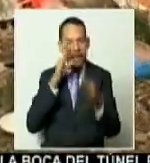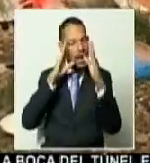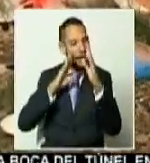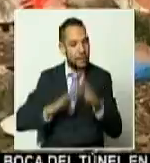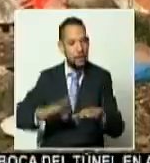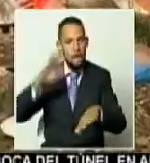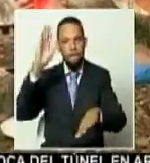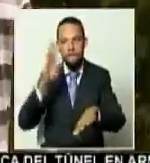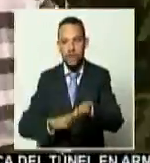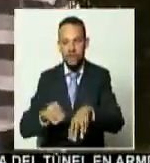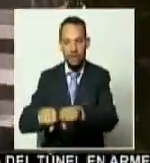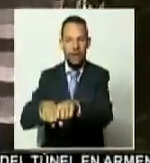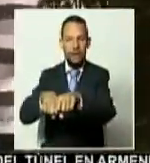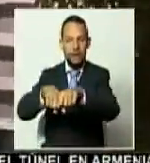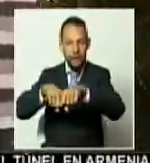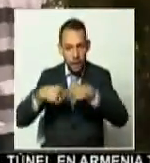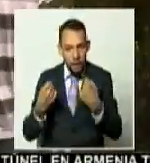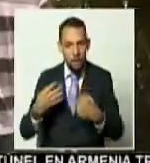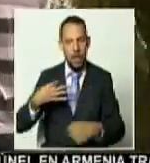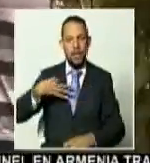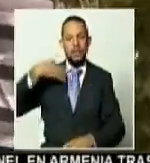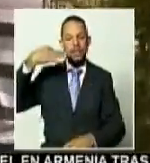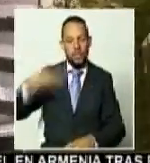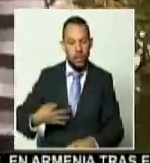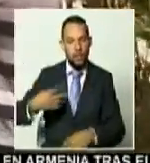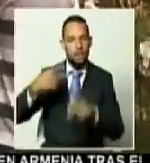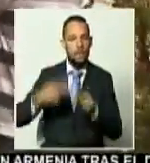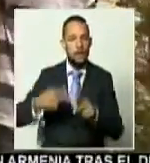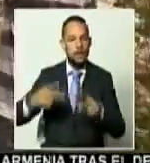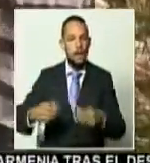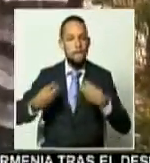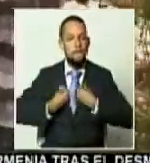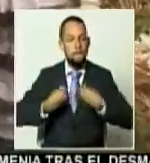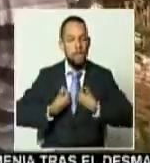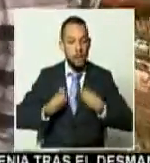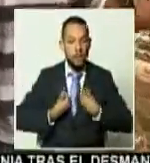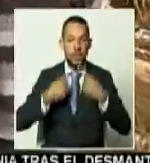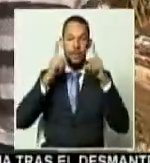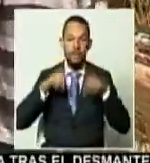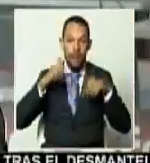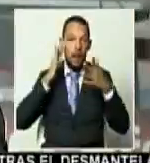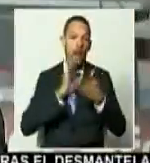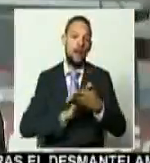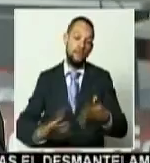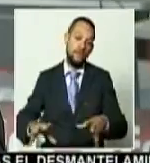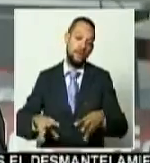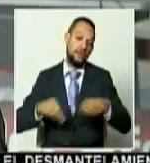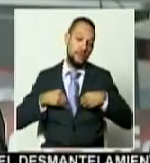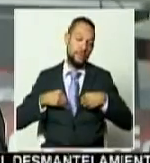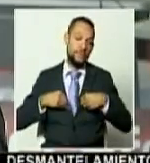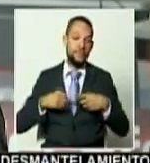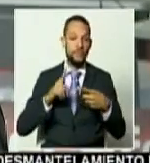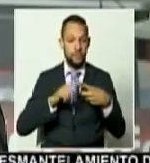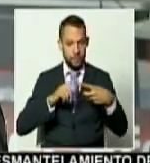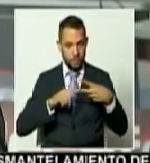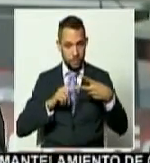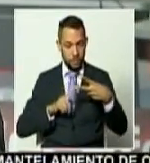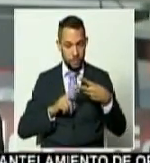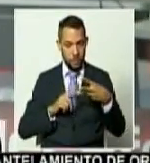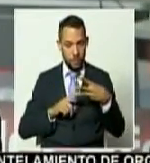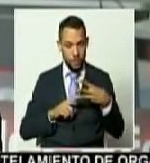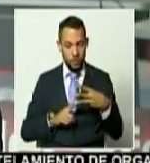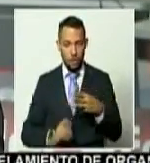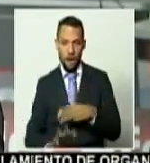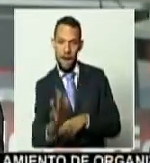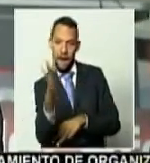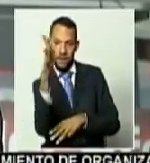señalar al Estado, se debe tener un poco más de responsabilidad y amor por el barrio. De positiva califican la actual cosecha